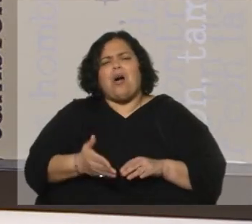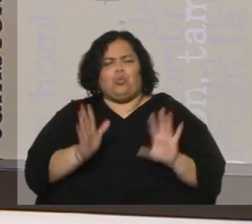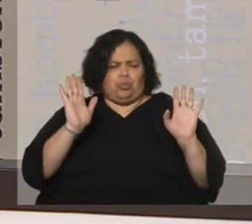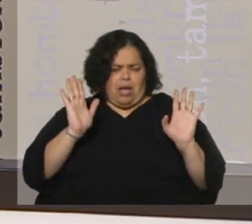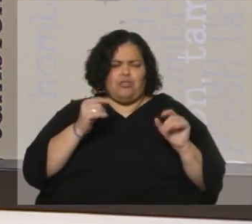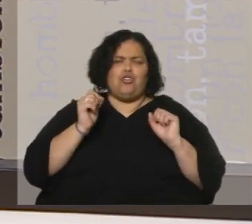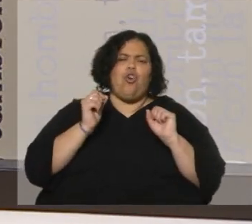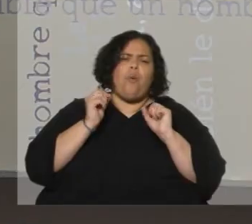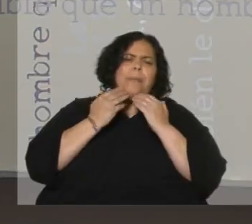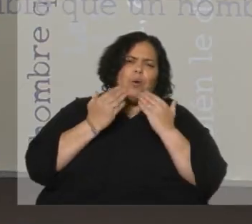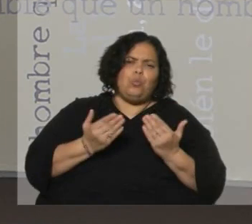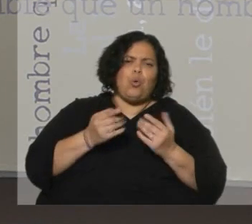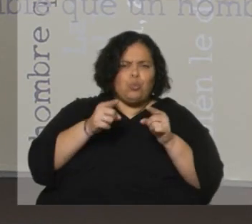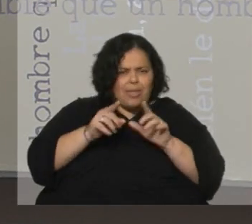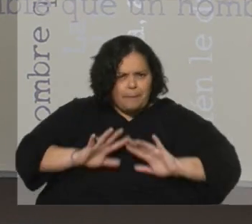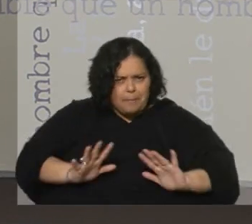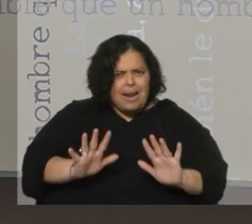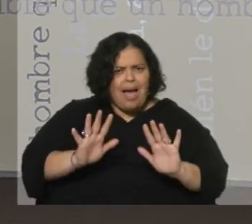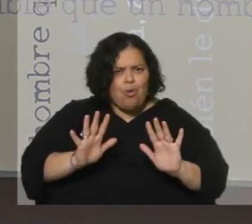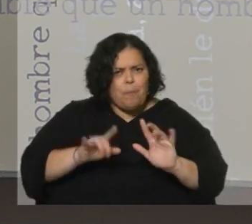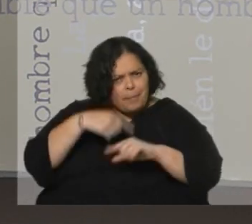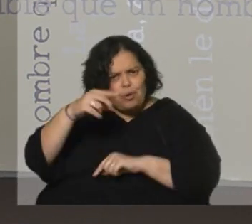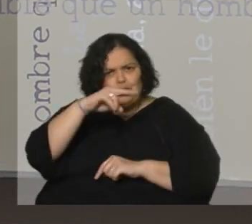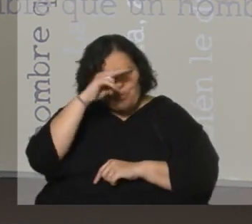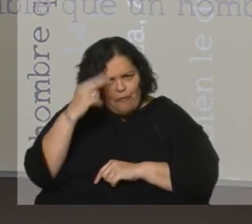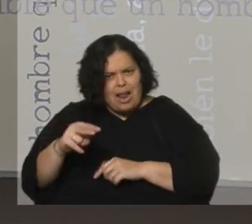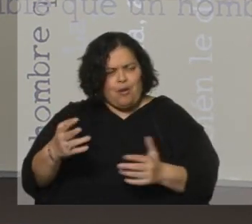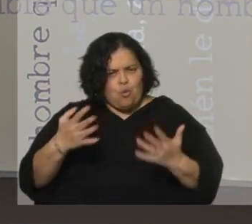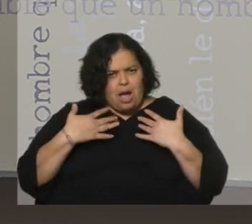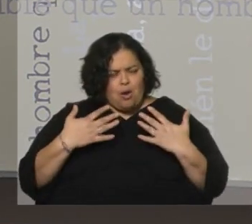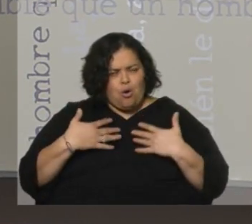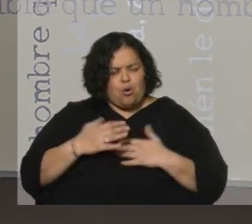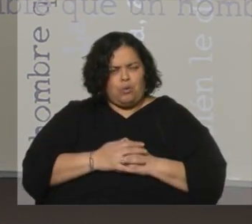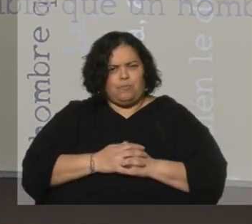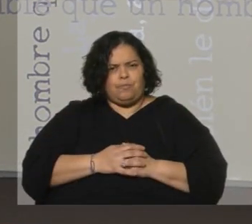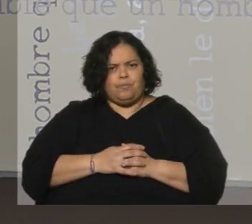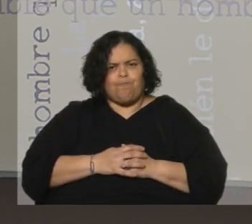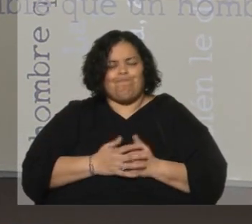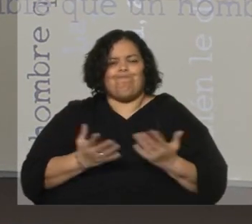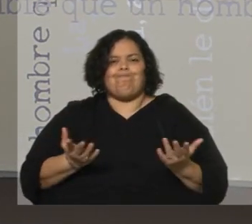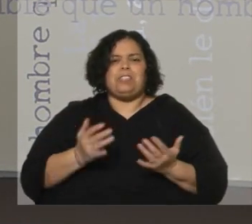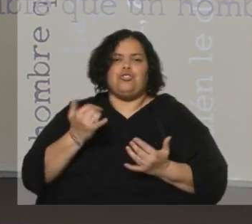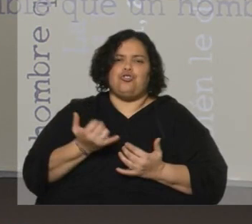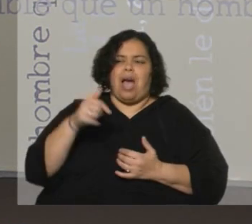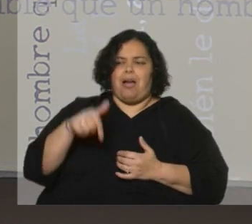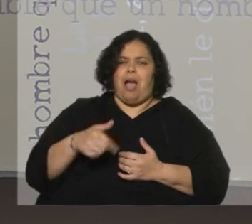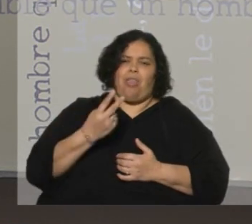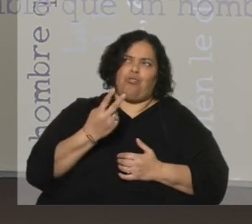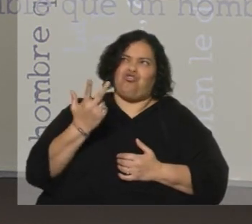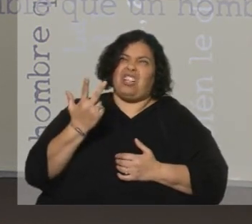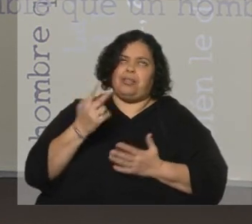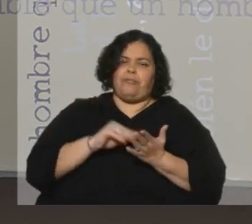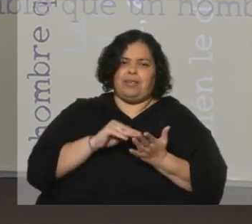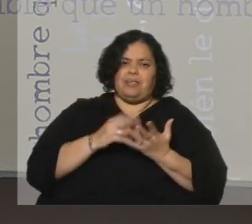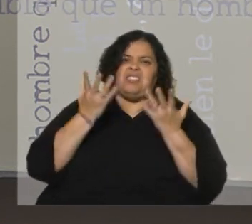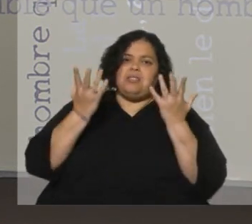difícil y Bueno yo creo que que En definitiva los los los el Uruguay yo ya he vivido dos o tres secadas importantes en mi